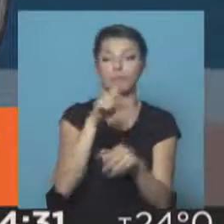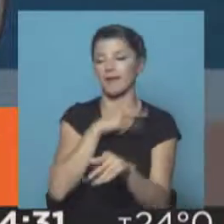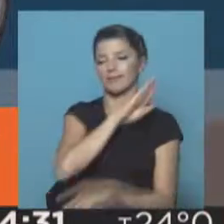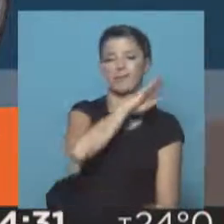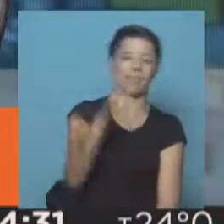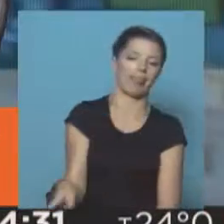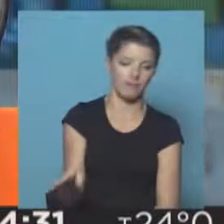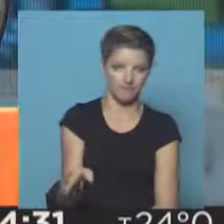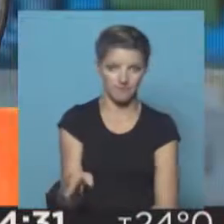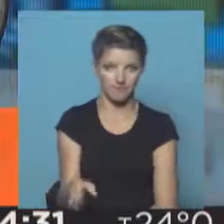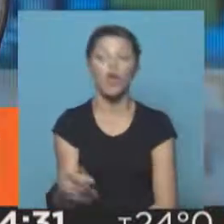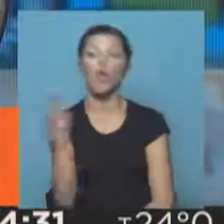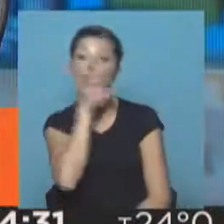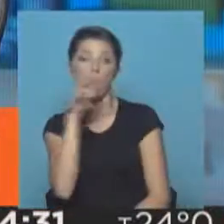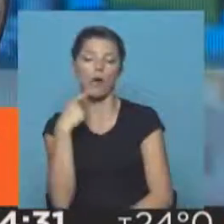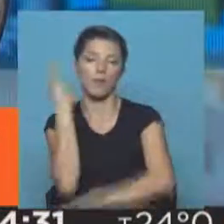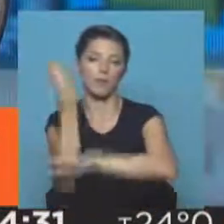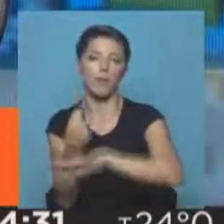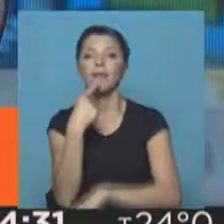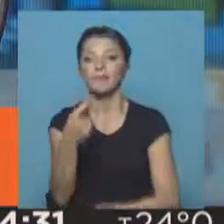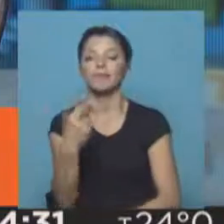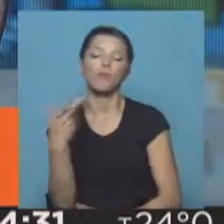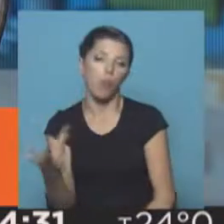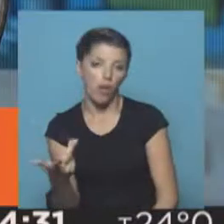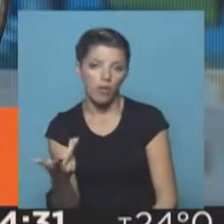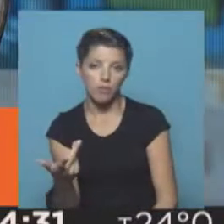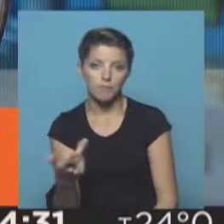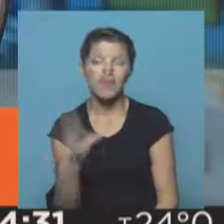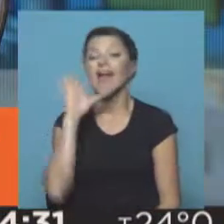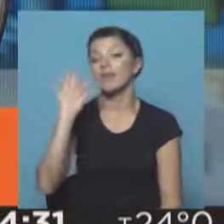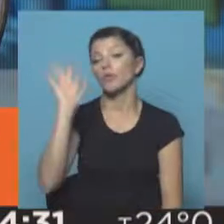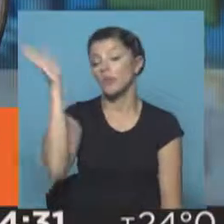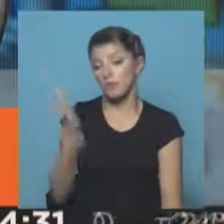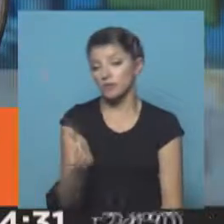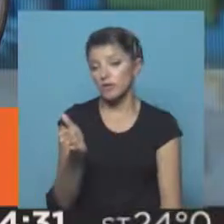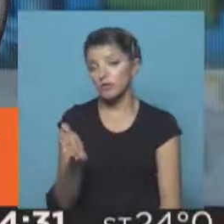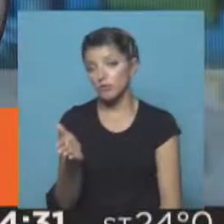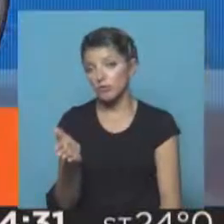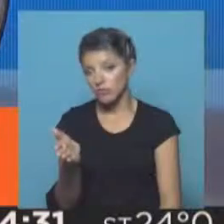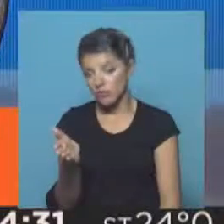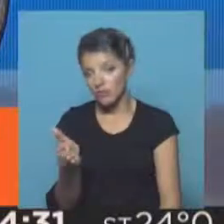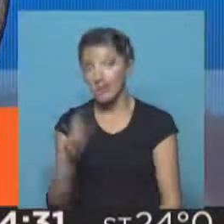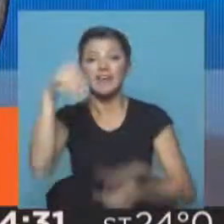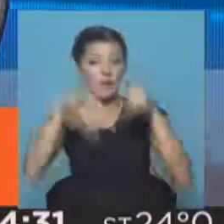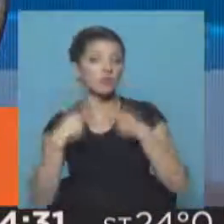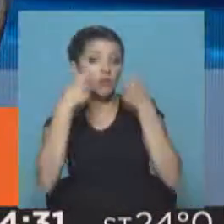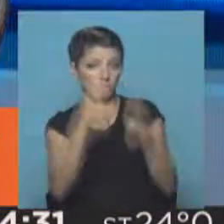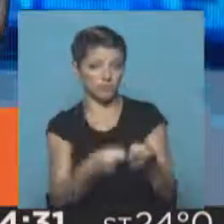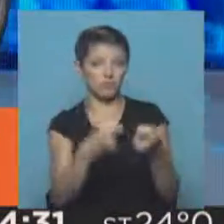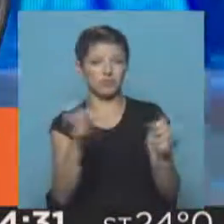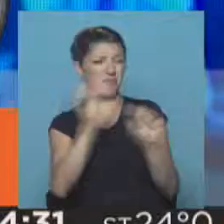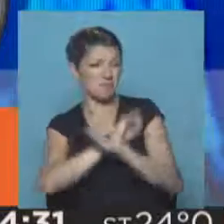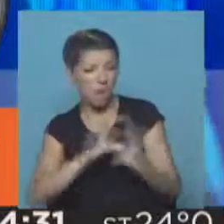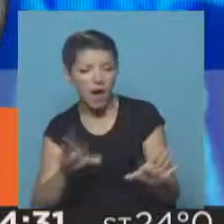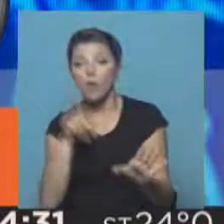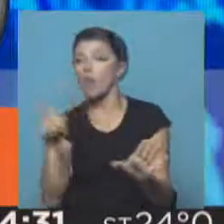Trump. Cuando ella sale a decir, bueno, la mitad del electorado, sí. La mitad de los votantes de Trump son deplorables, exacto. Cuando ella